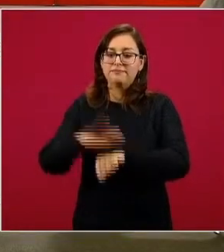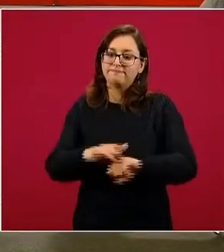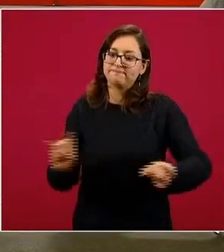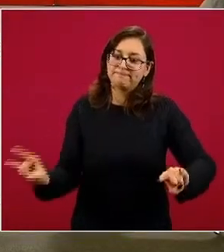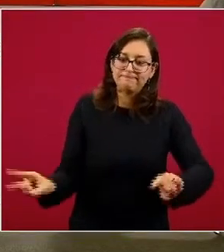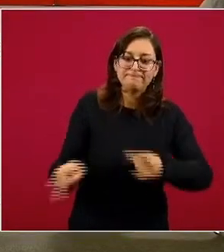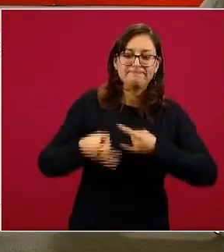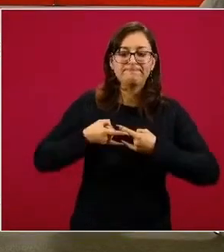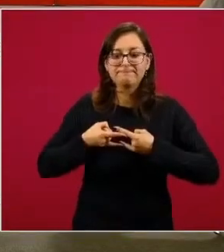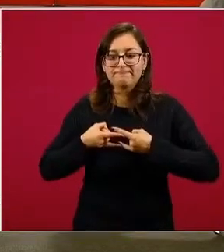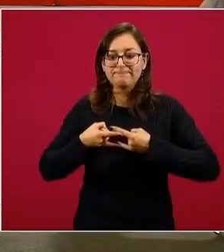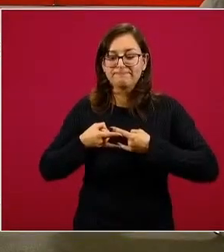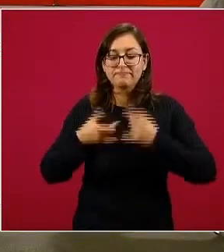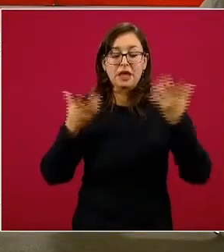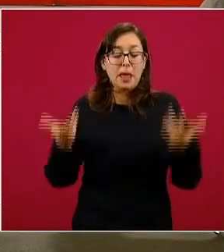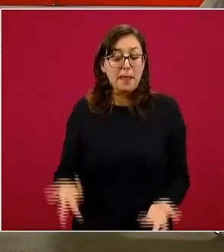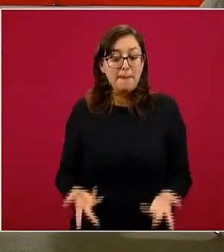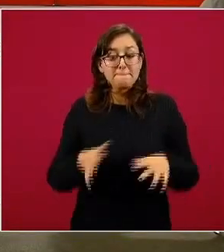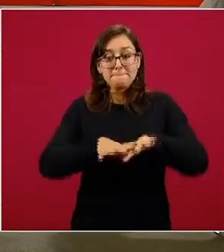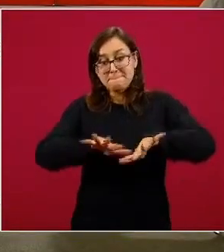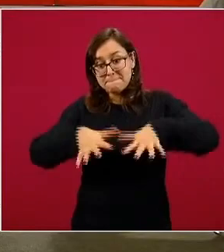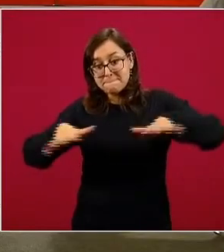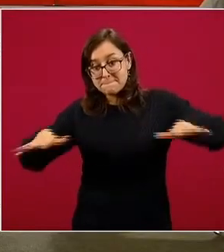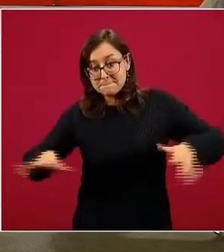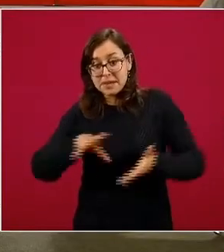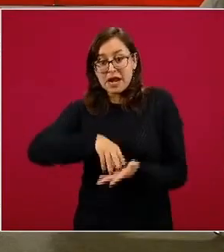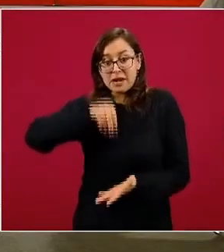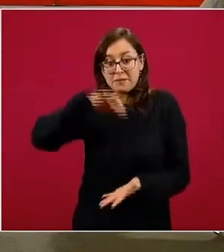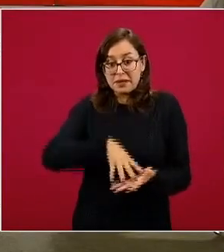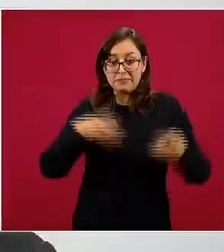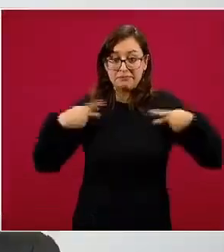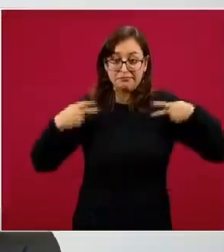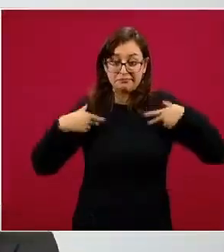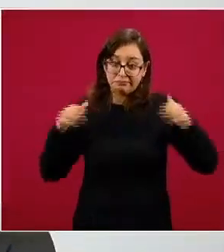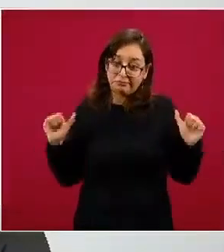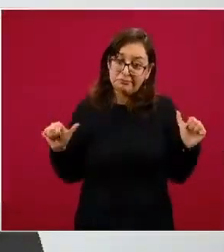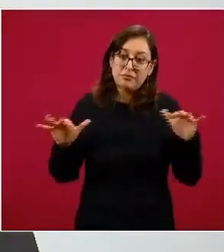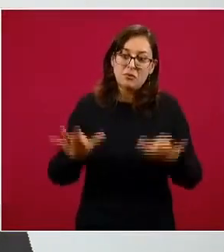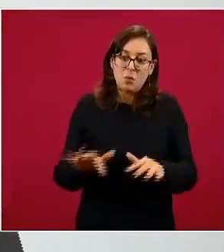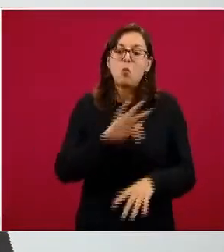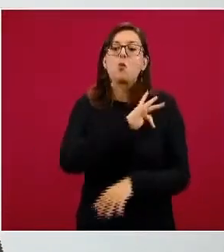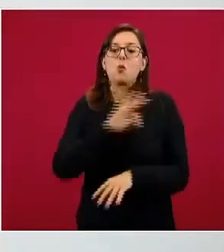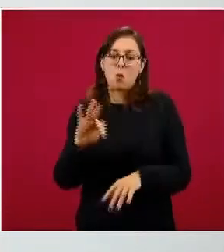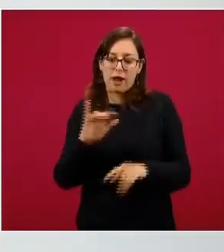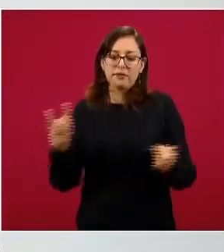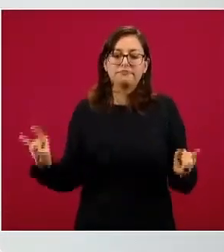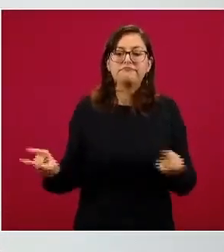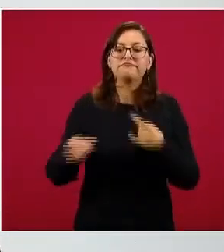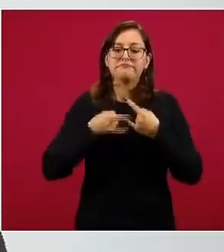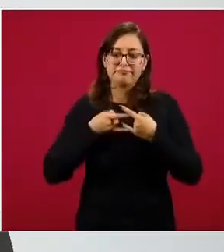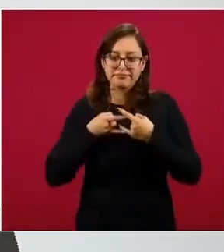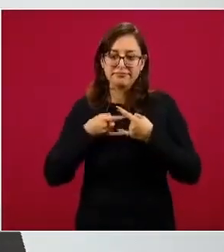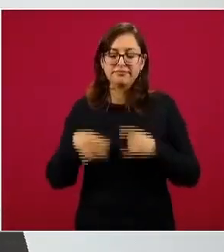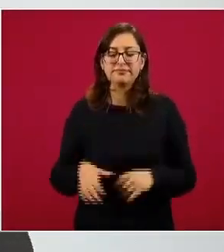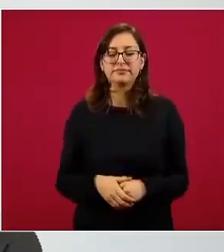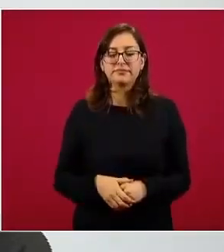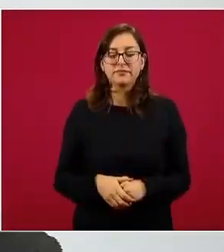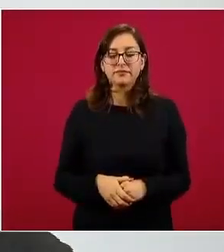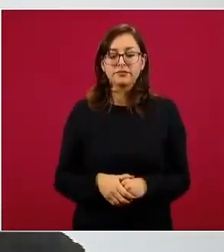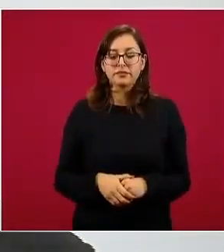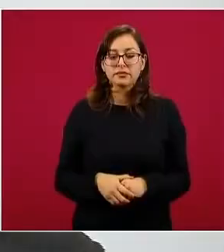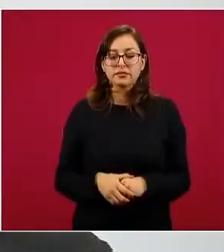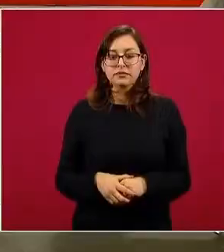al parque. Si hay una playa que es un sitio de convivencia, se puede regular el acceso a la playa. Si